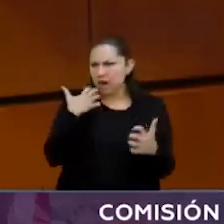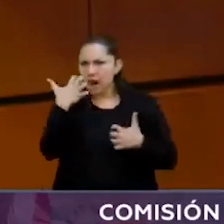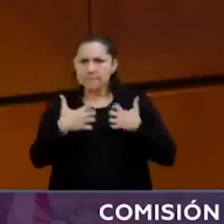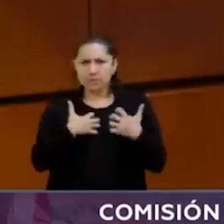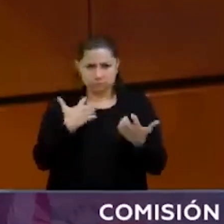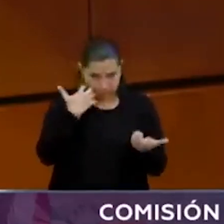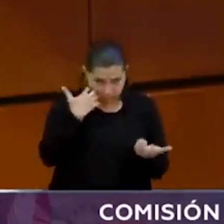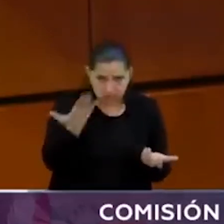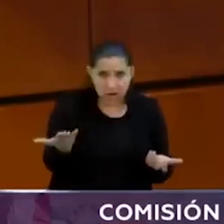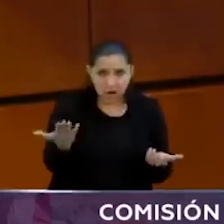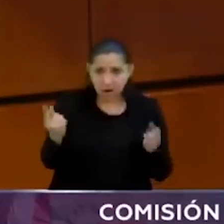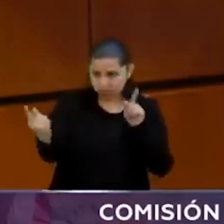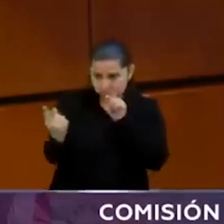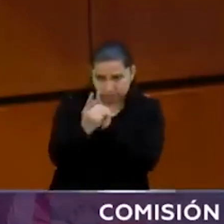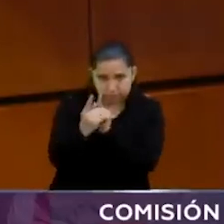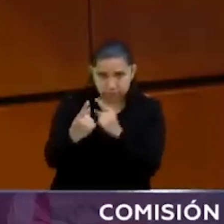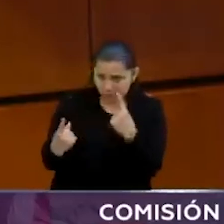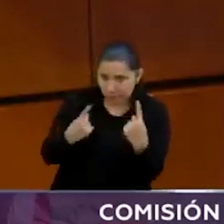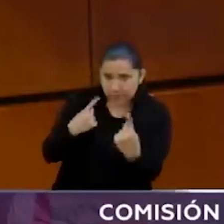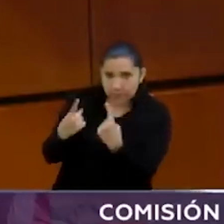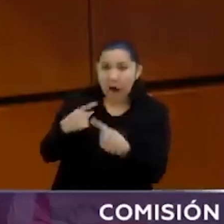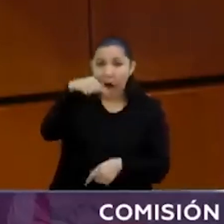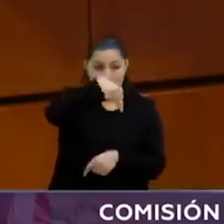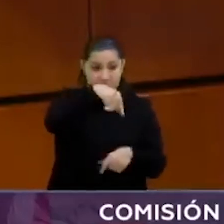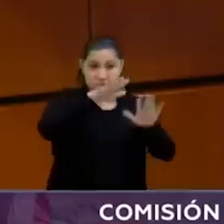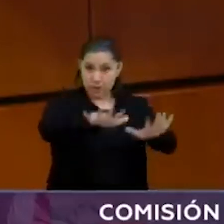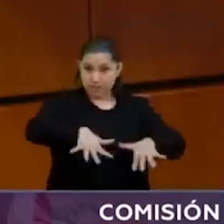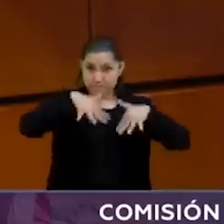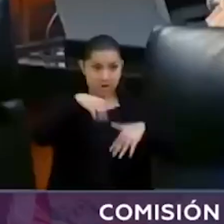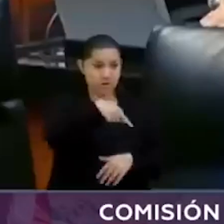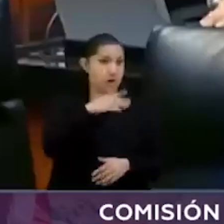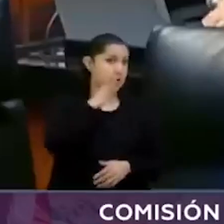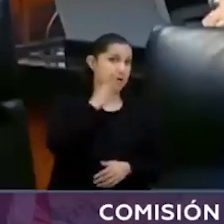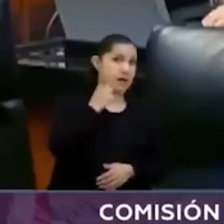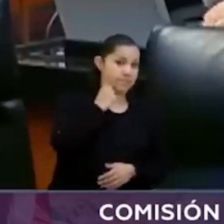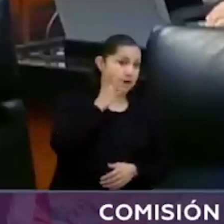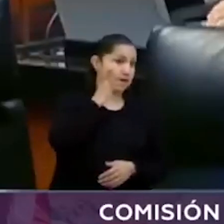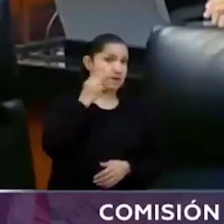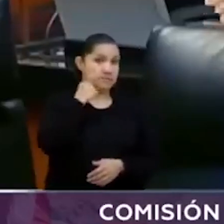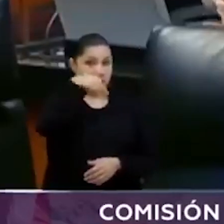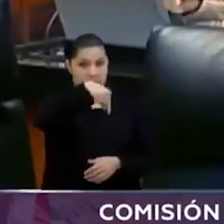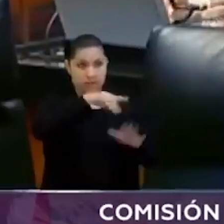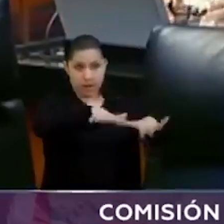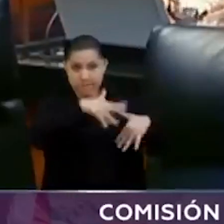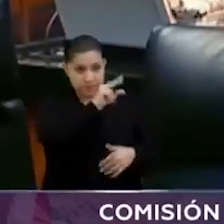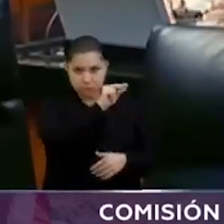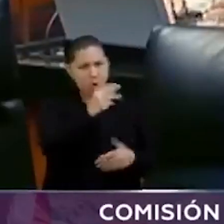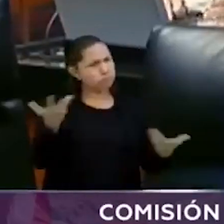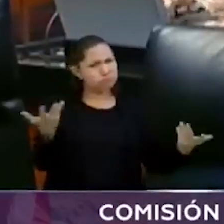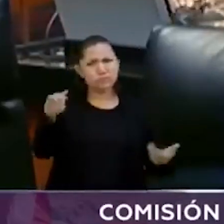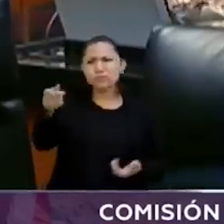que arreglar si no quiere hacer aquí en la cámara como quieran como usted guste como usted